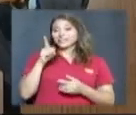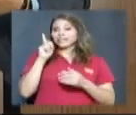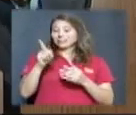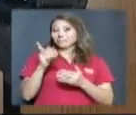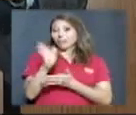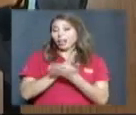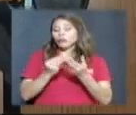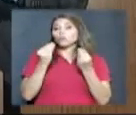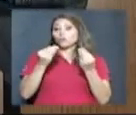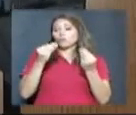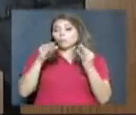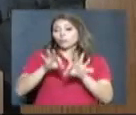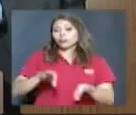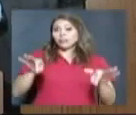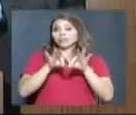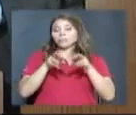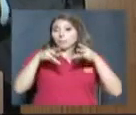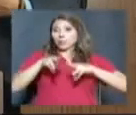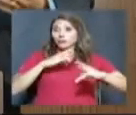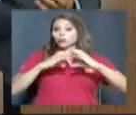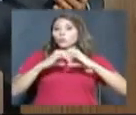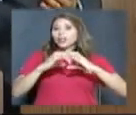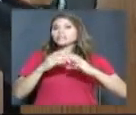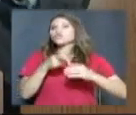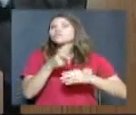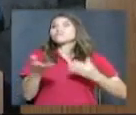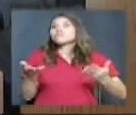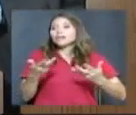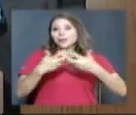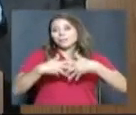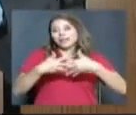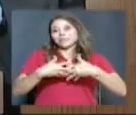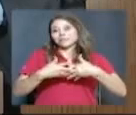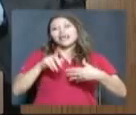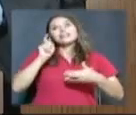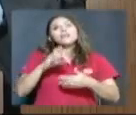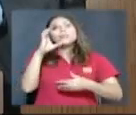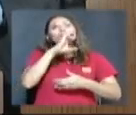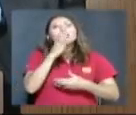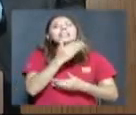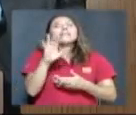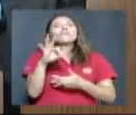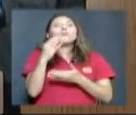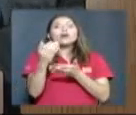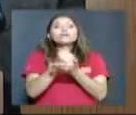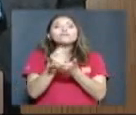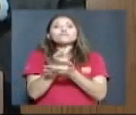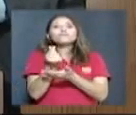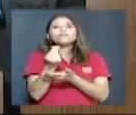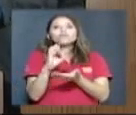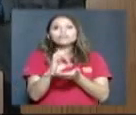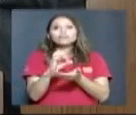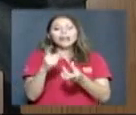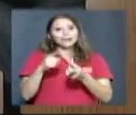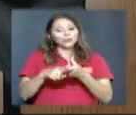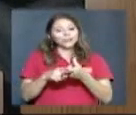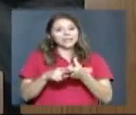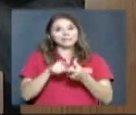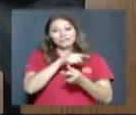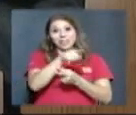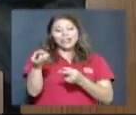son empresas, y como empresas tienen que buscar la manera de sostenerse, y es a partir de ahí que la generación de contenidos muchas veces dista mucho de lo que